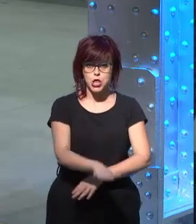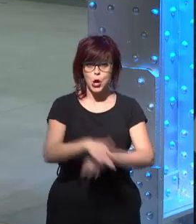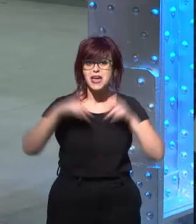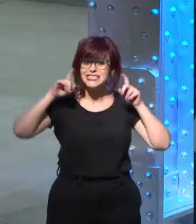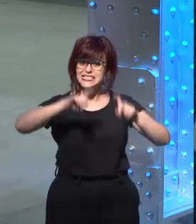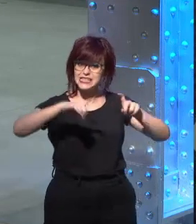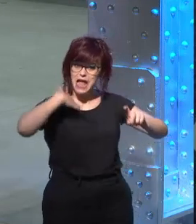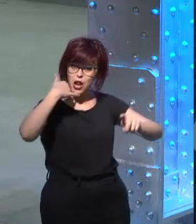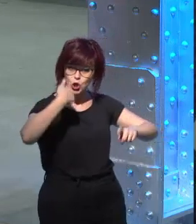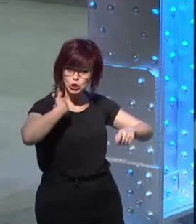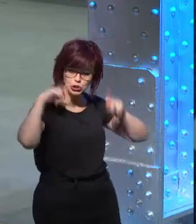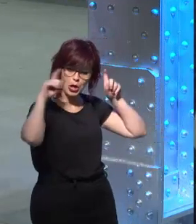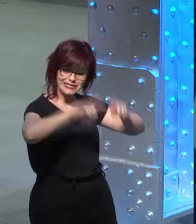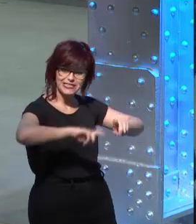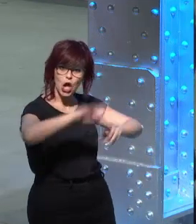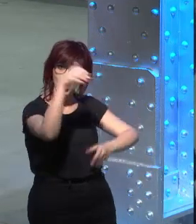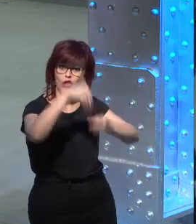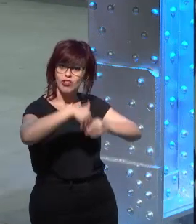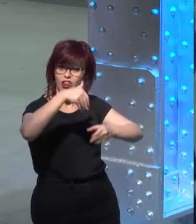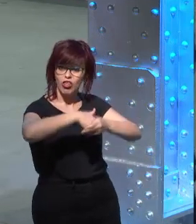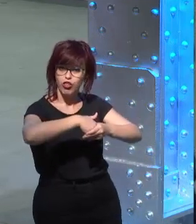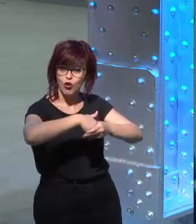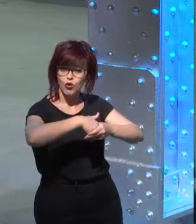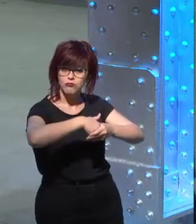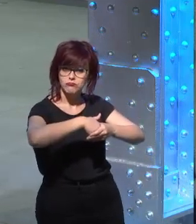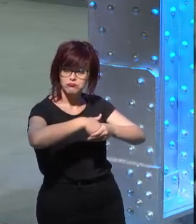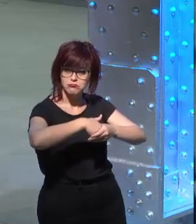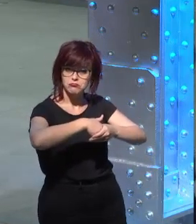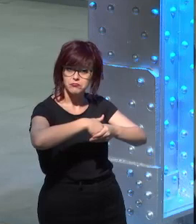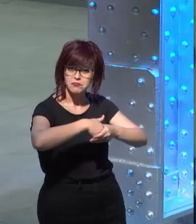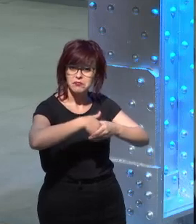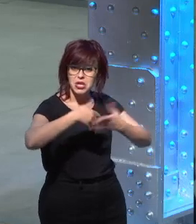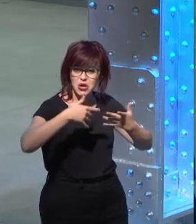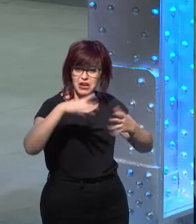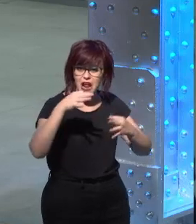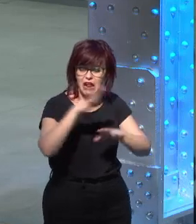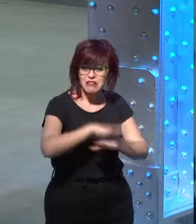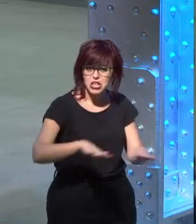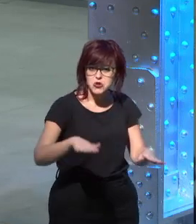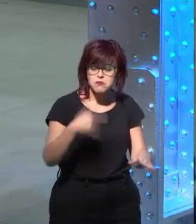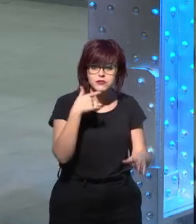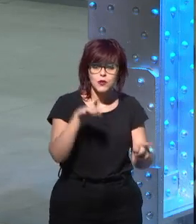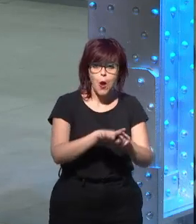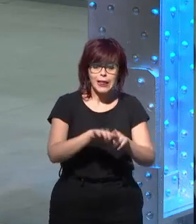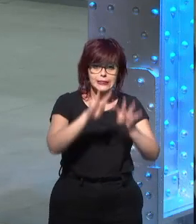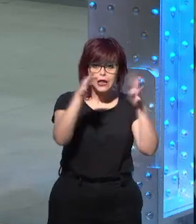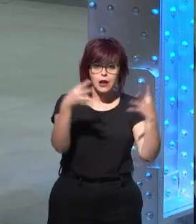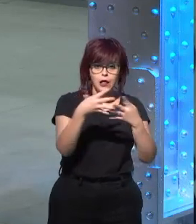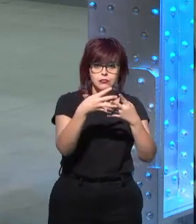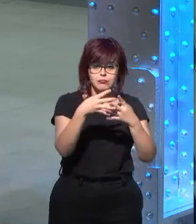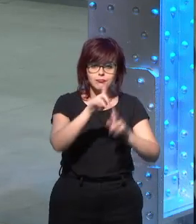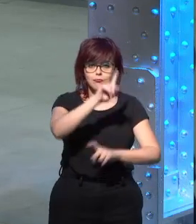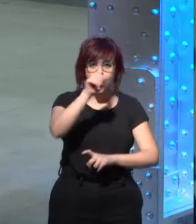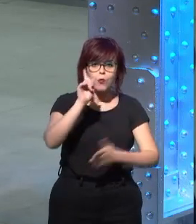enseñando algo, probablemente unos contenidos que encuentra a golpe de una búsqueda.